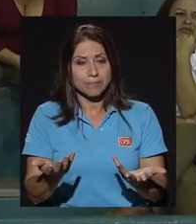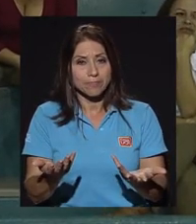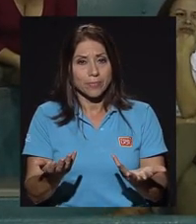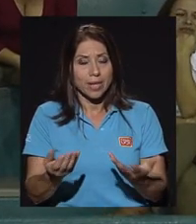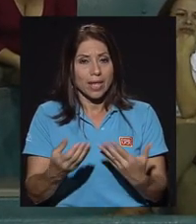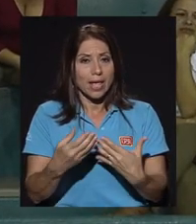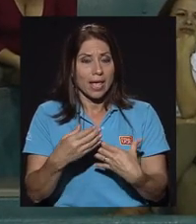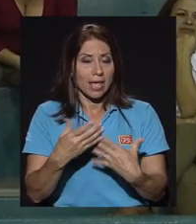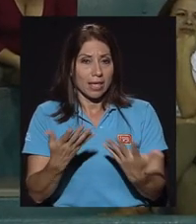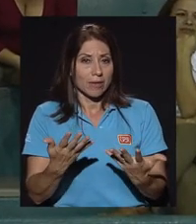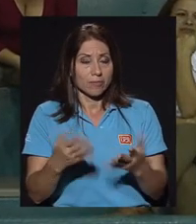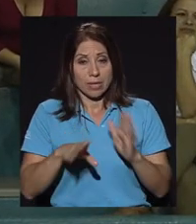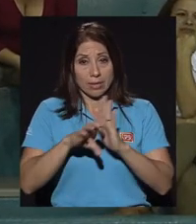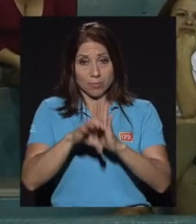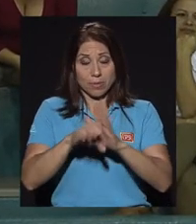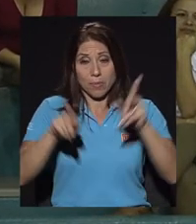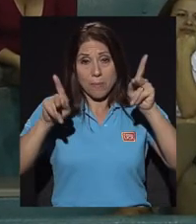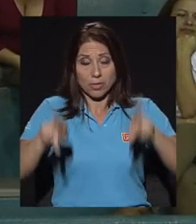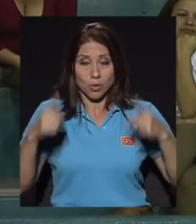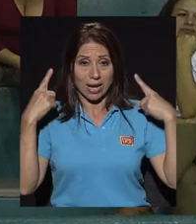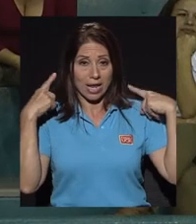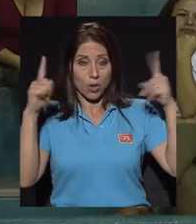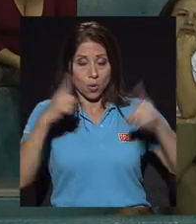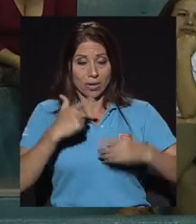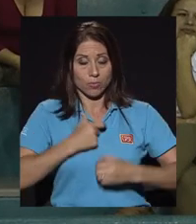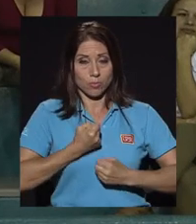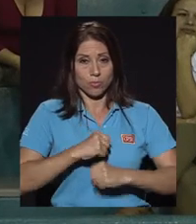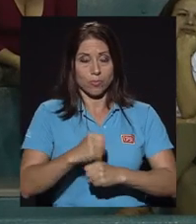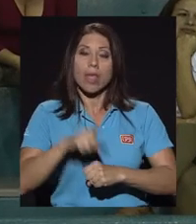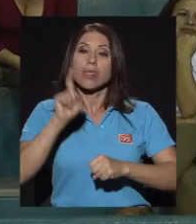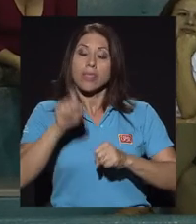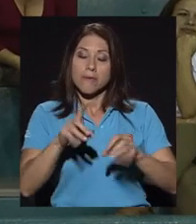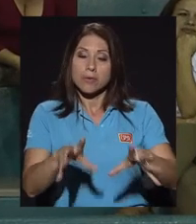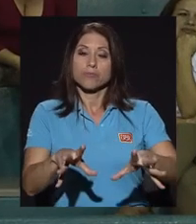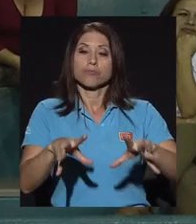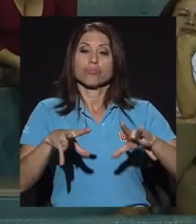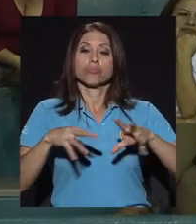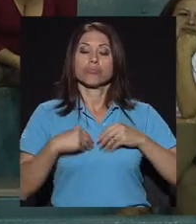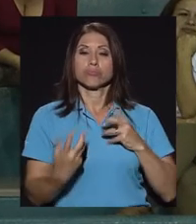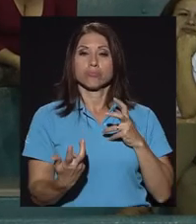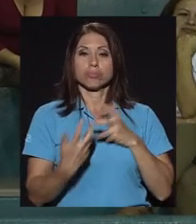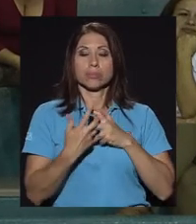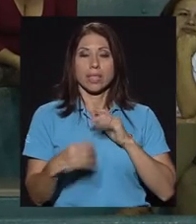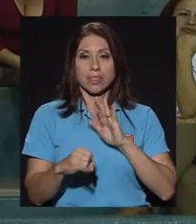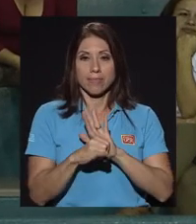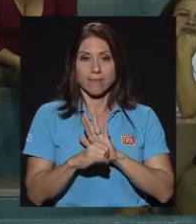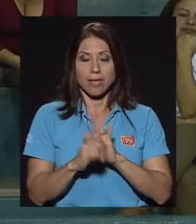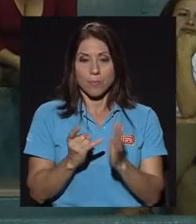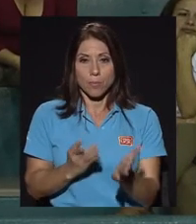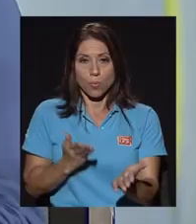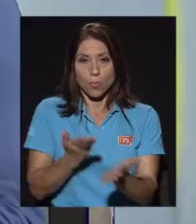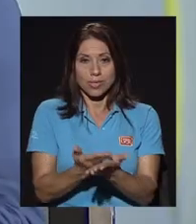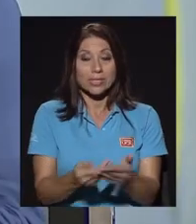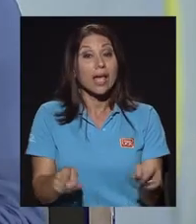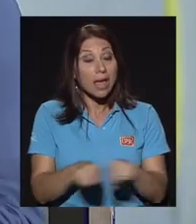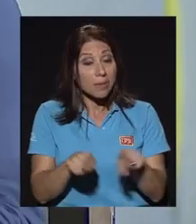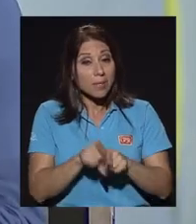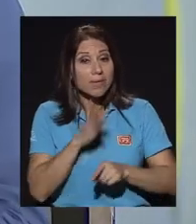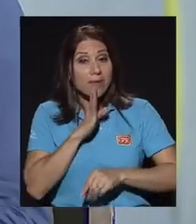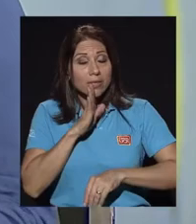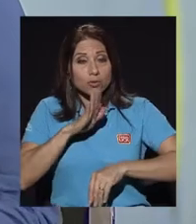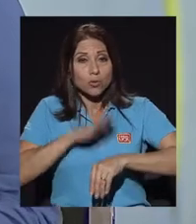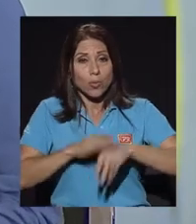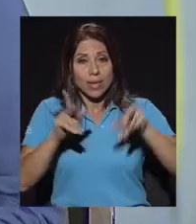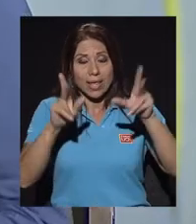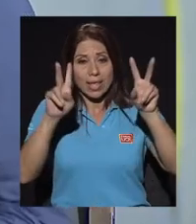la persona que llegue a la figura de la alcaldía esas propuestas. Además, se plantea también que se puede implantar el tema de